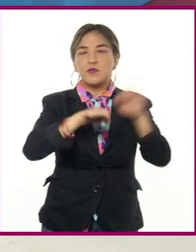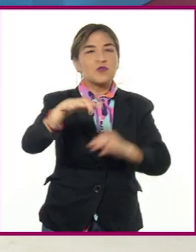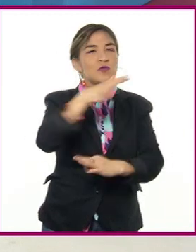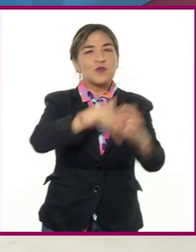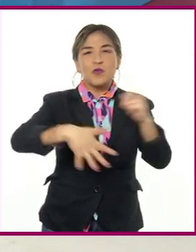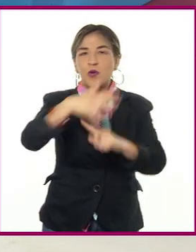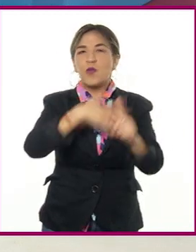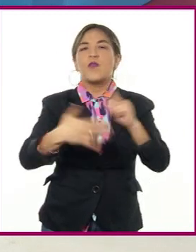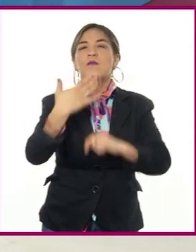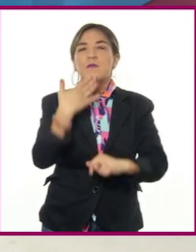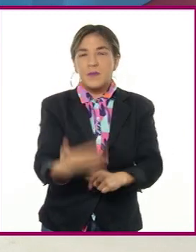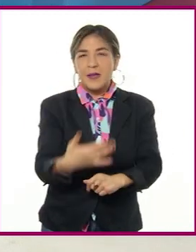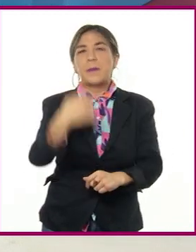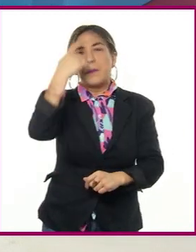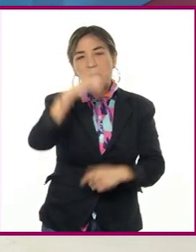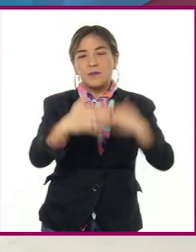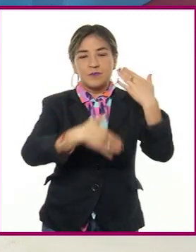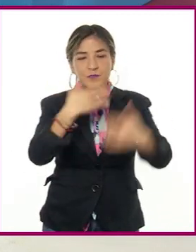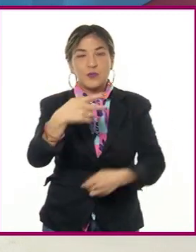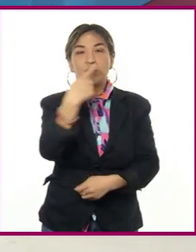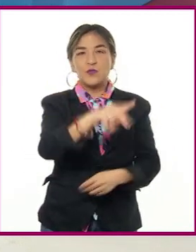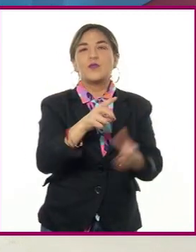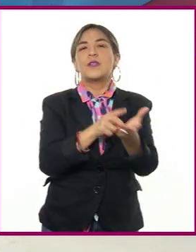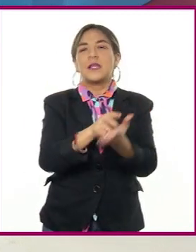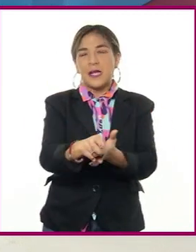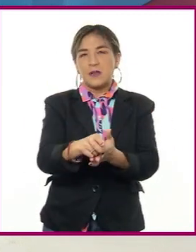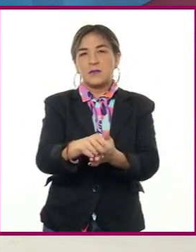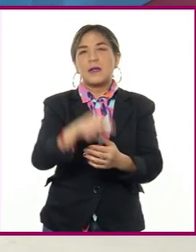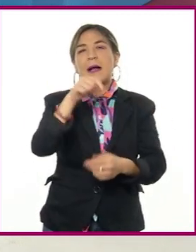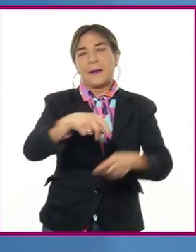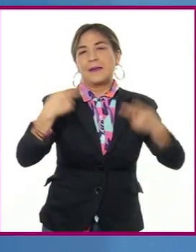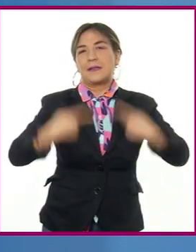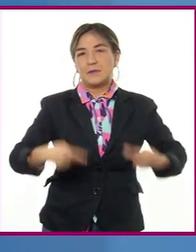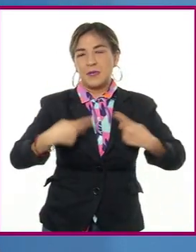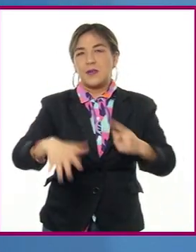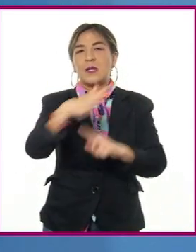de condiciones para el ejercicio de los derechos de la ciudadanía.